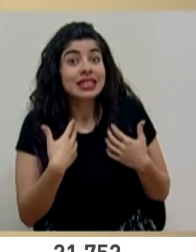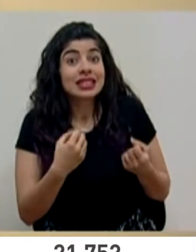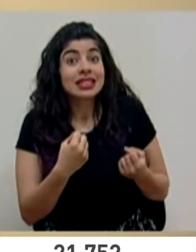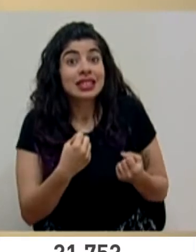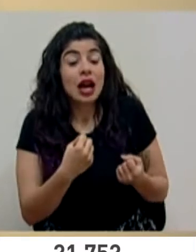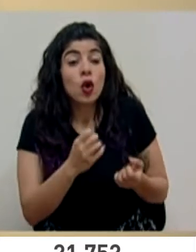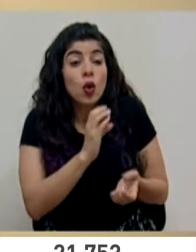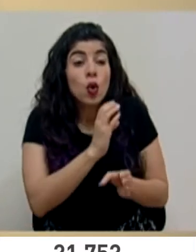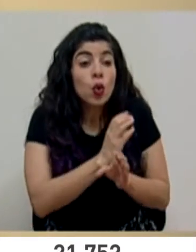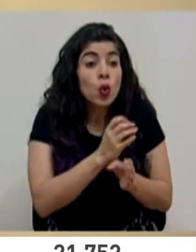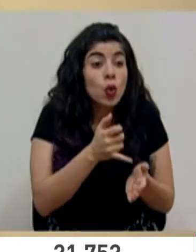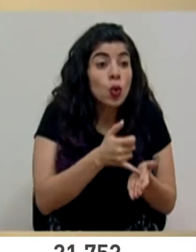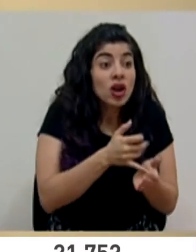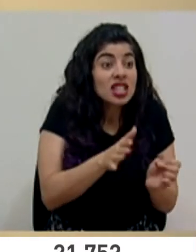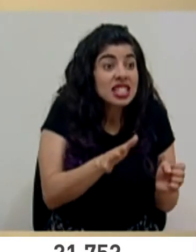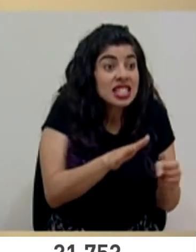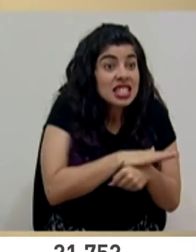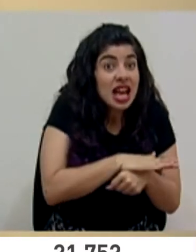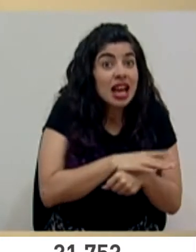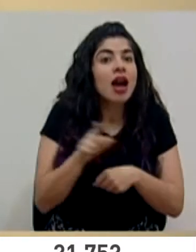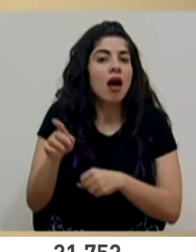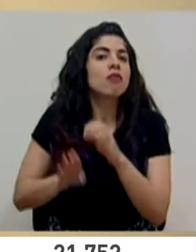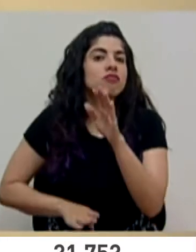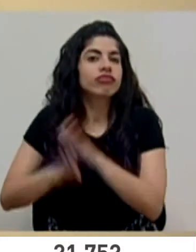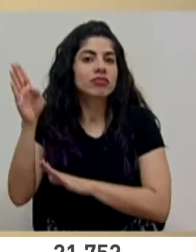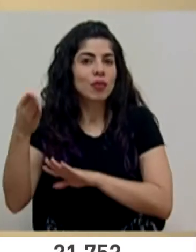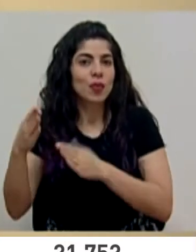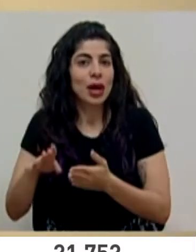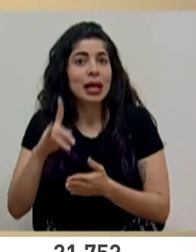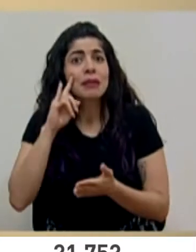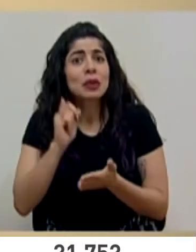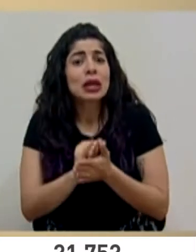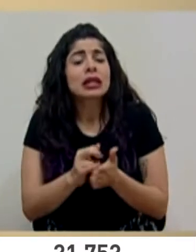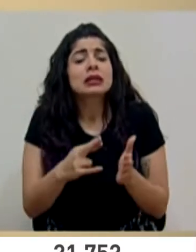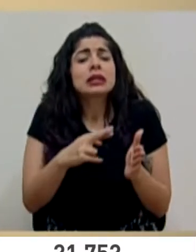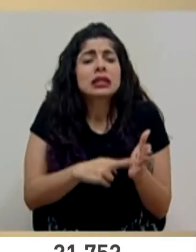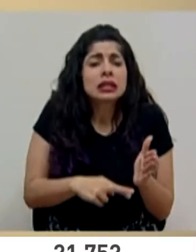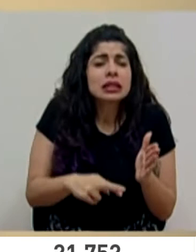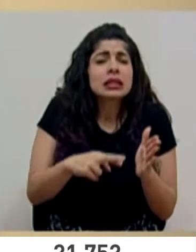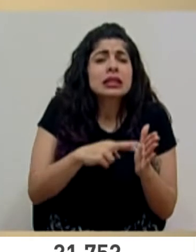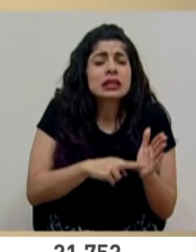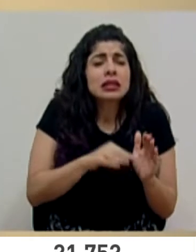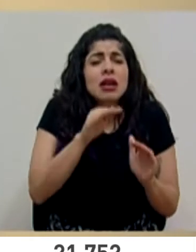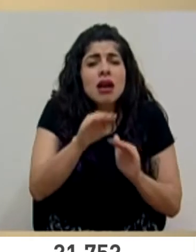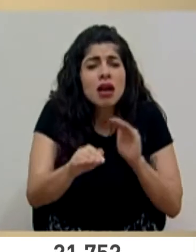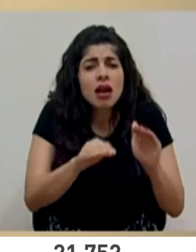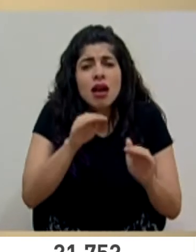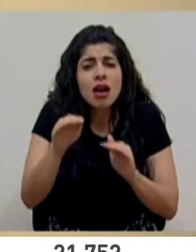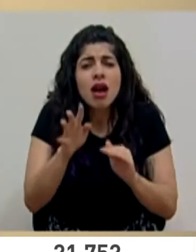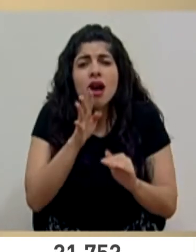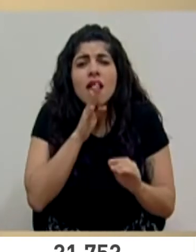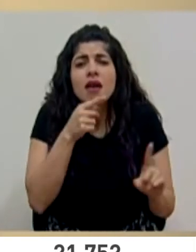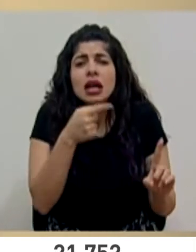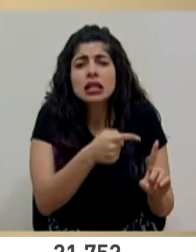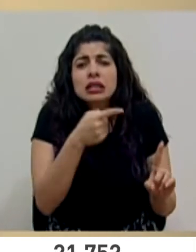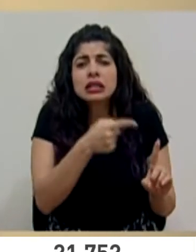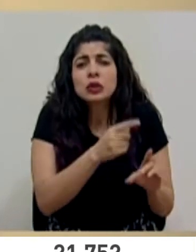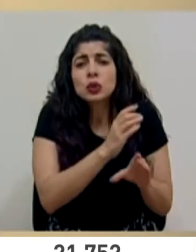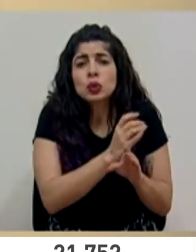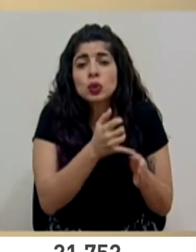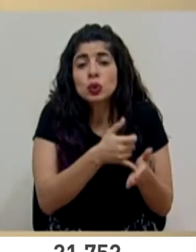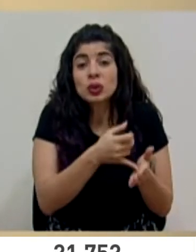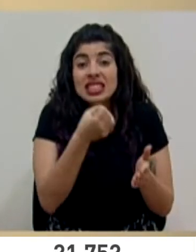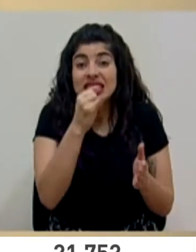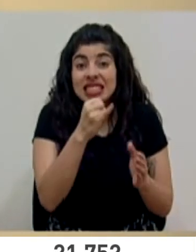principalmente de las UCIs. Por eso es un indicador tan importante y por eso se ha hablado tanto de las UCIs. En el momento en que no hayan